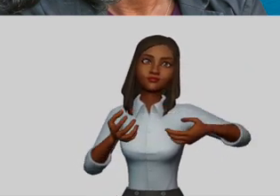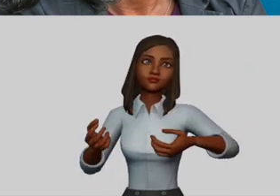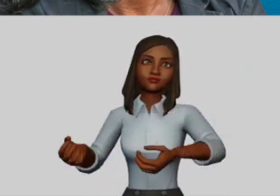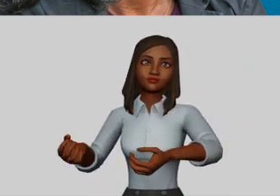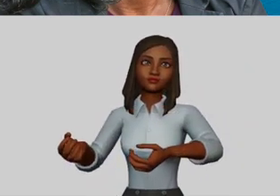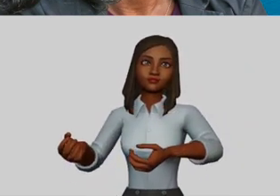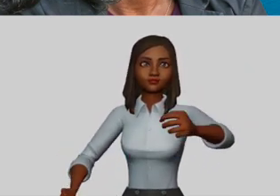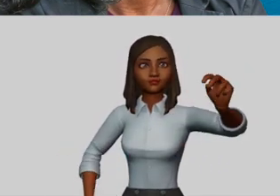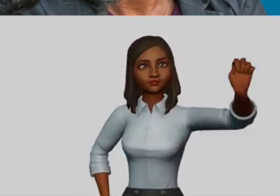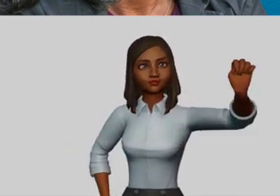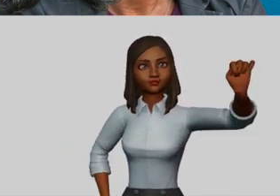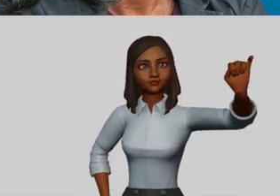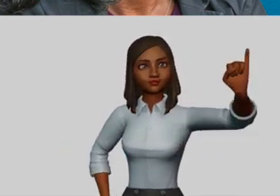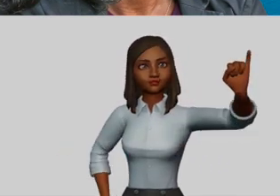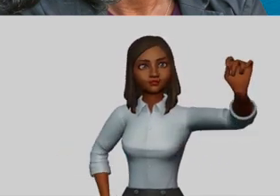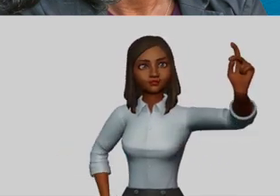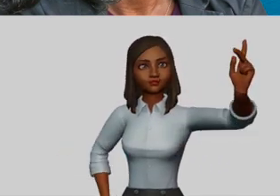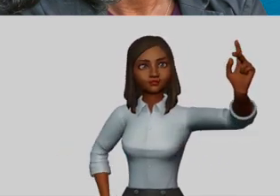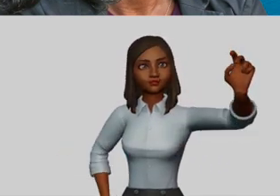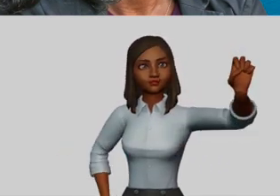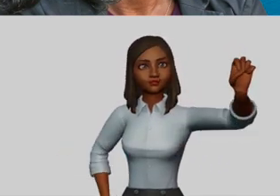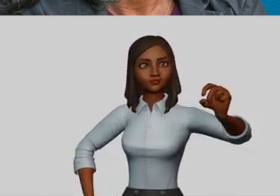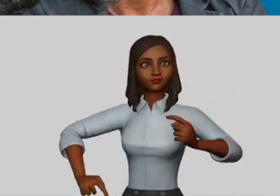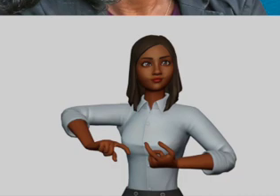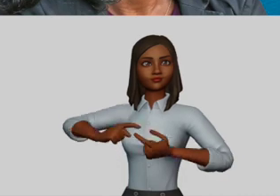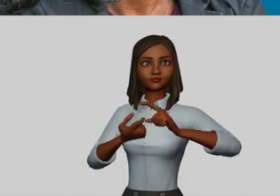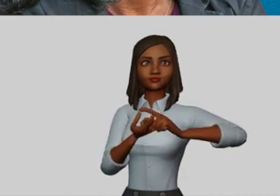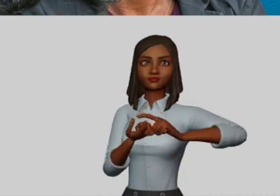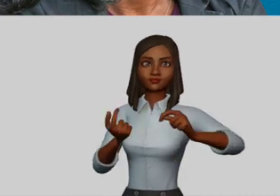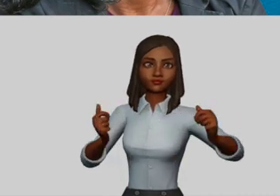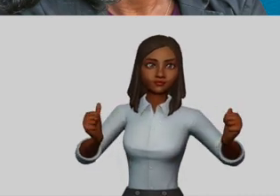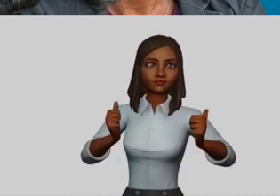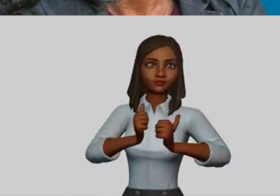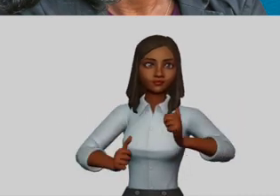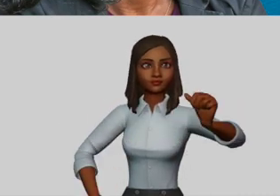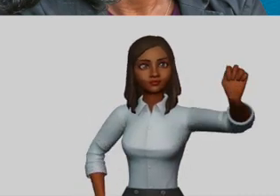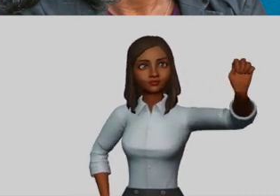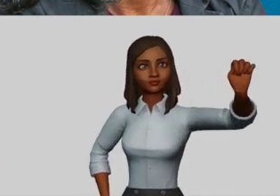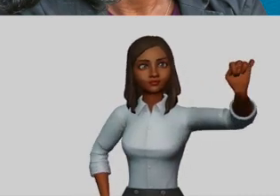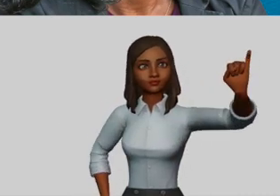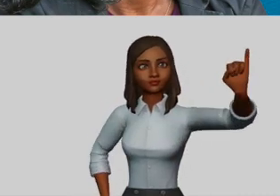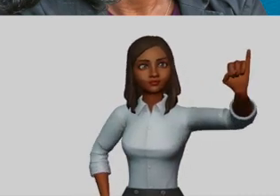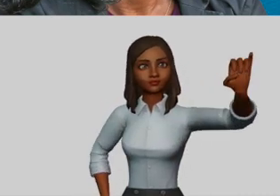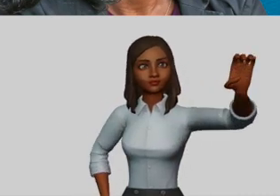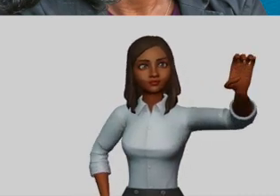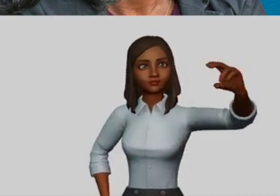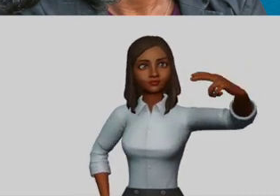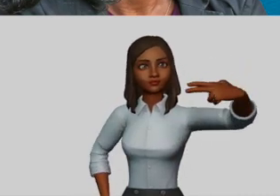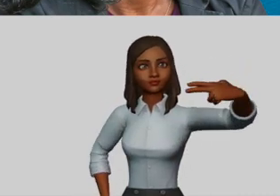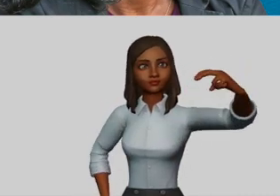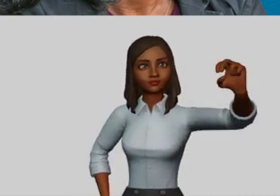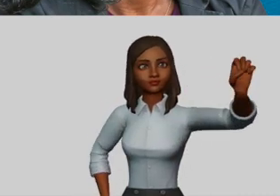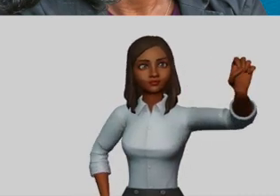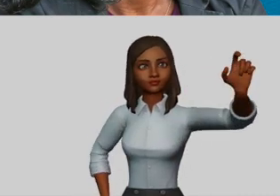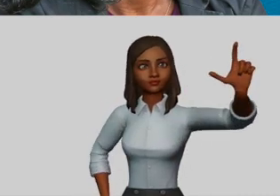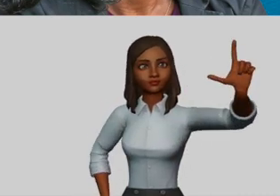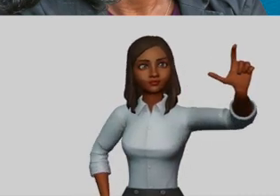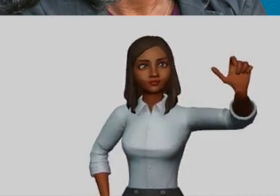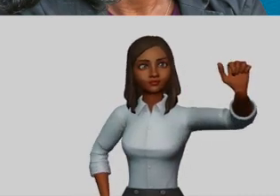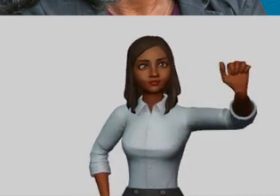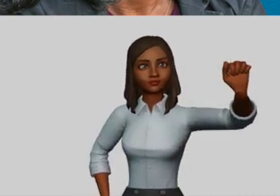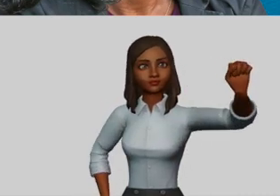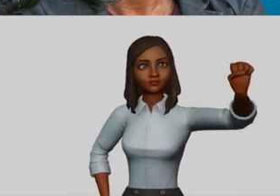sea, si te enseño la casa, lo que hay es un colchón, tengamos cuarto, tú sabes que estamos viviendo la vida.